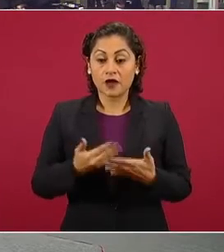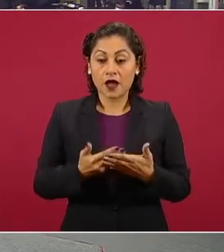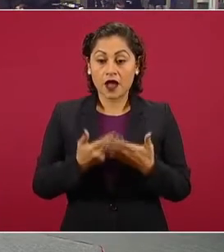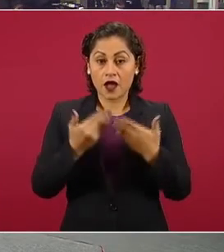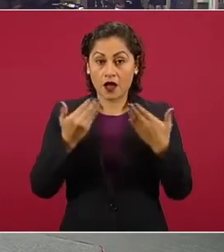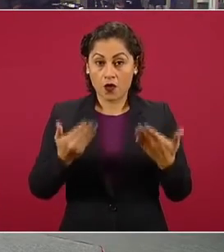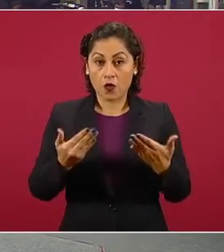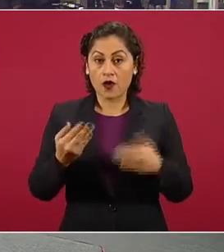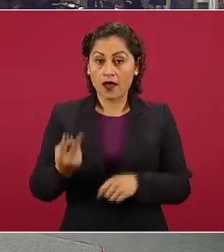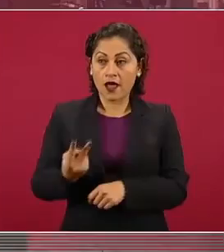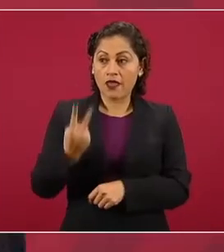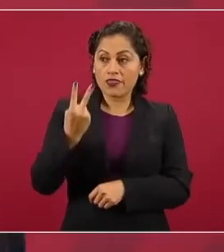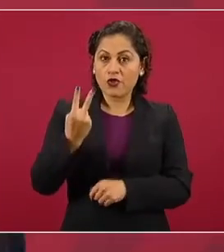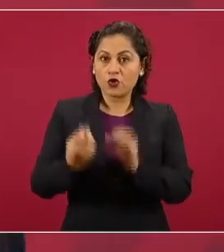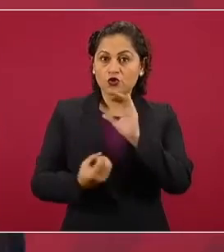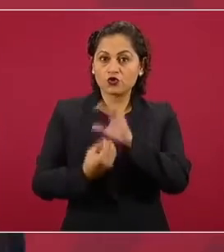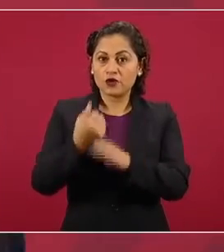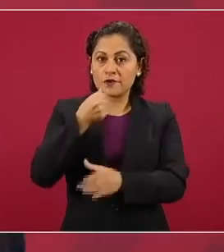decretos,